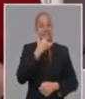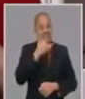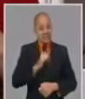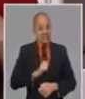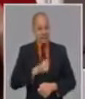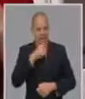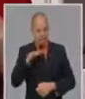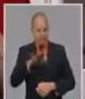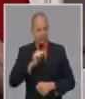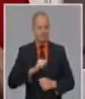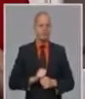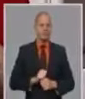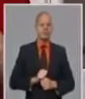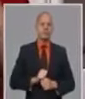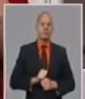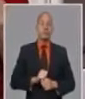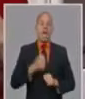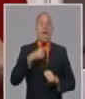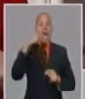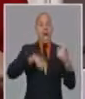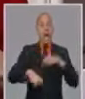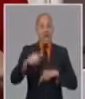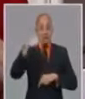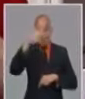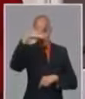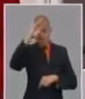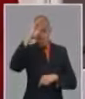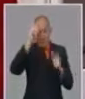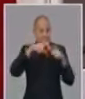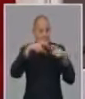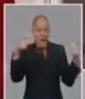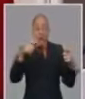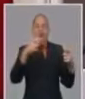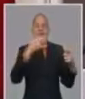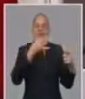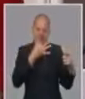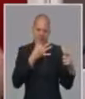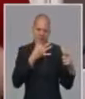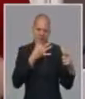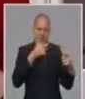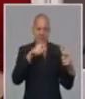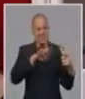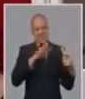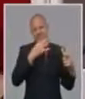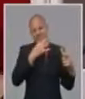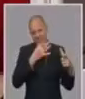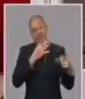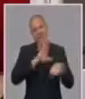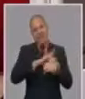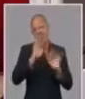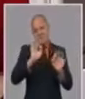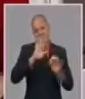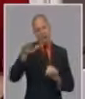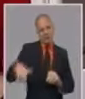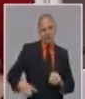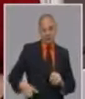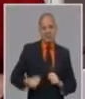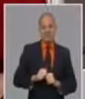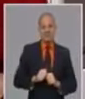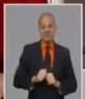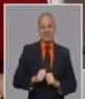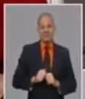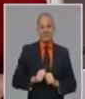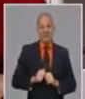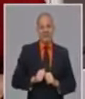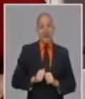Nosotros tenemos una población envejecida que ya de por sí tiene algunos compromisos en funciones renales, tenemos